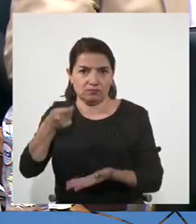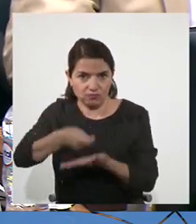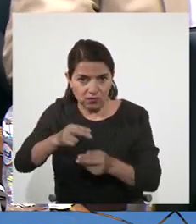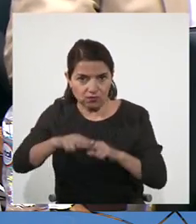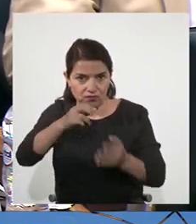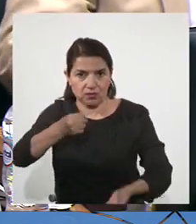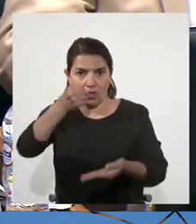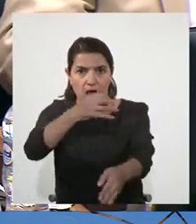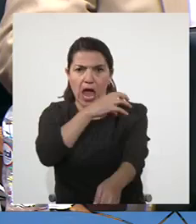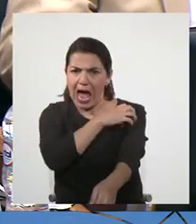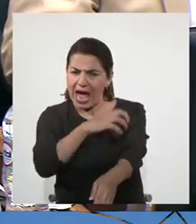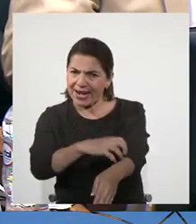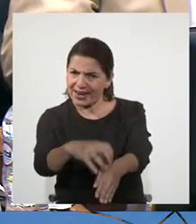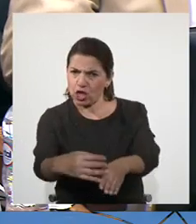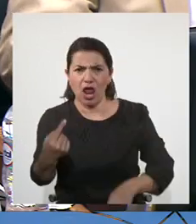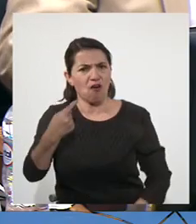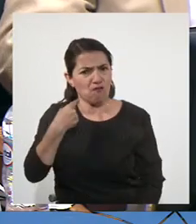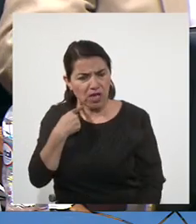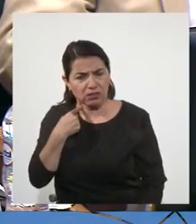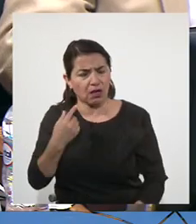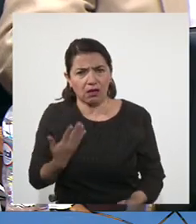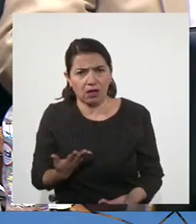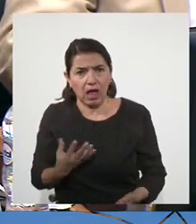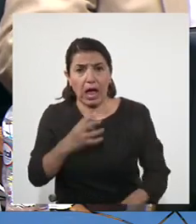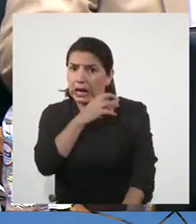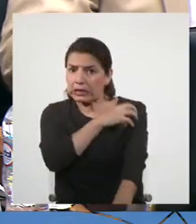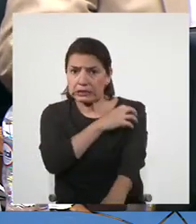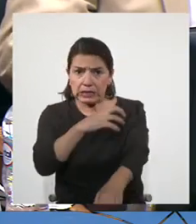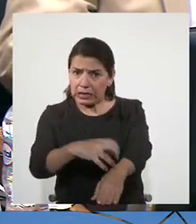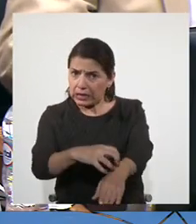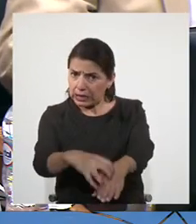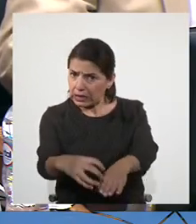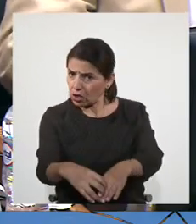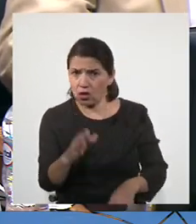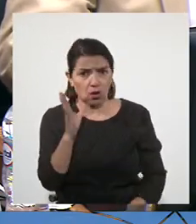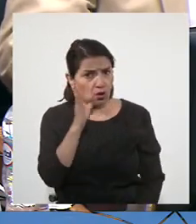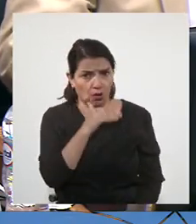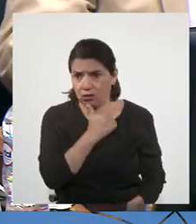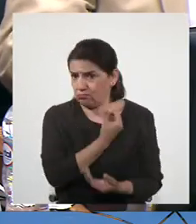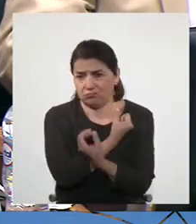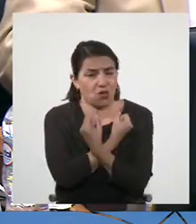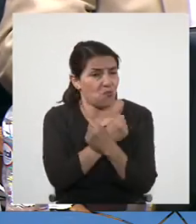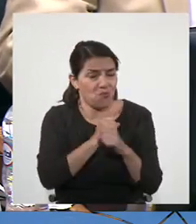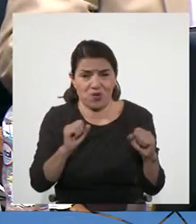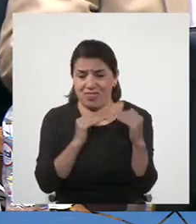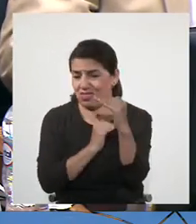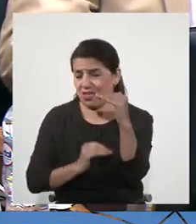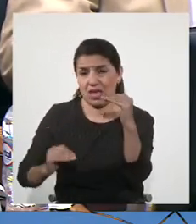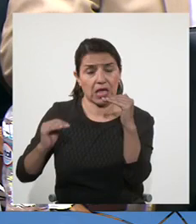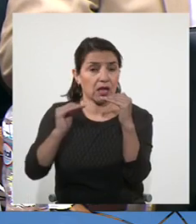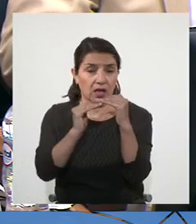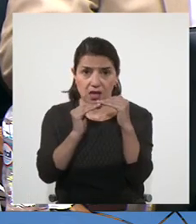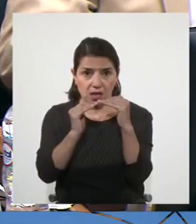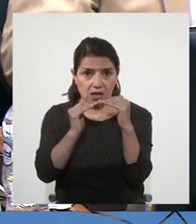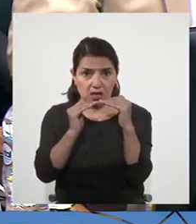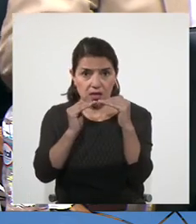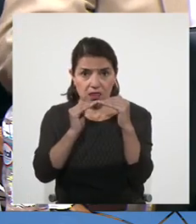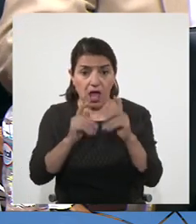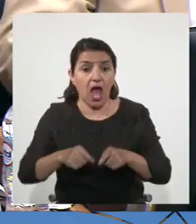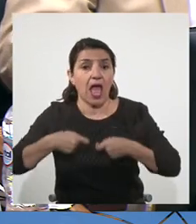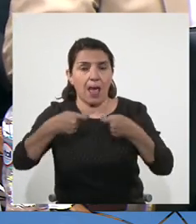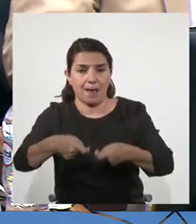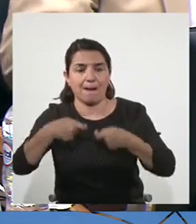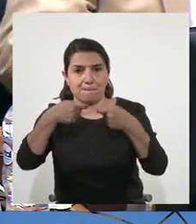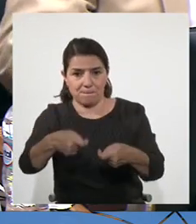un lado y por el otro. Es decir, la región no encuentra ninguna posibilidad de equidad en relación a cómo se invierte en obras